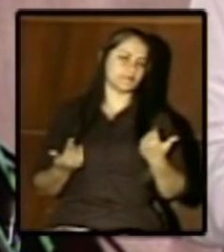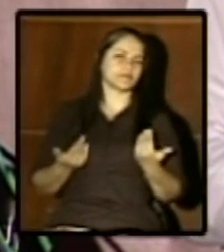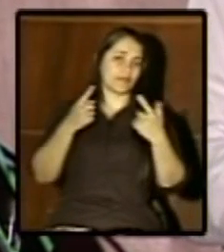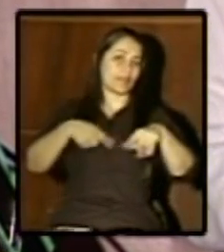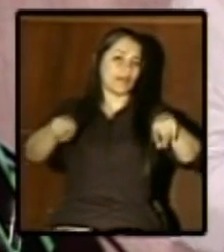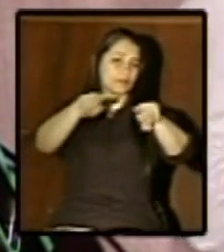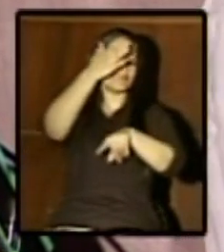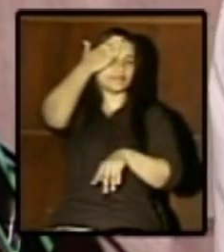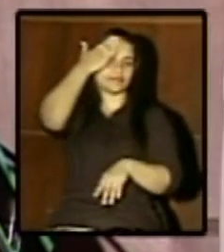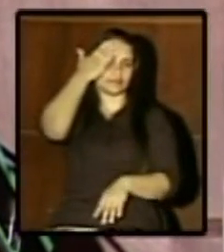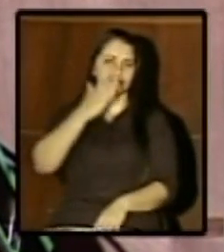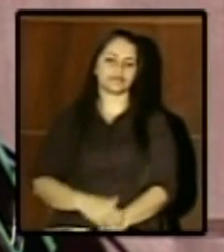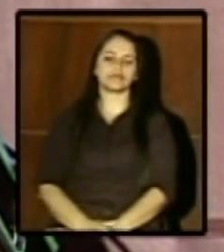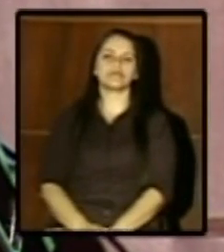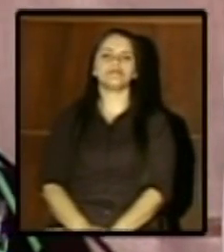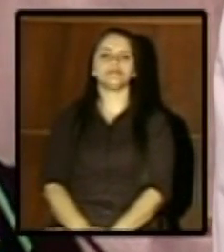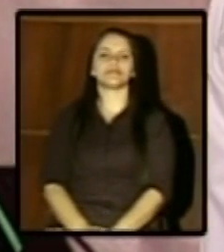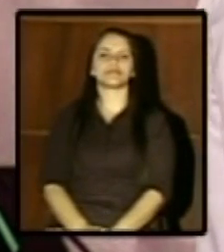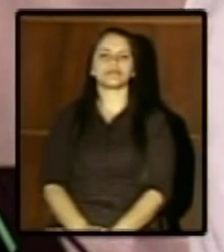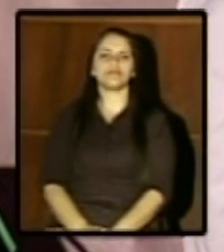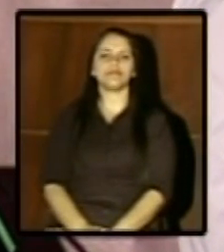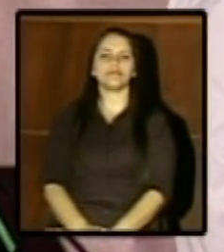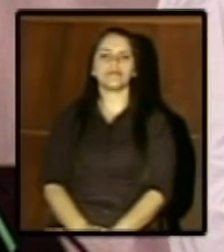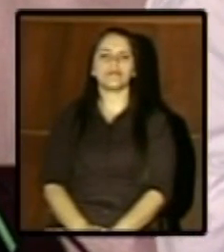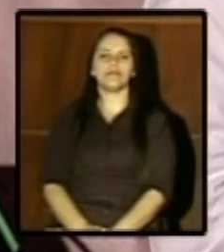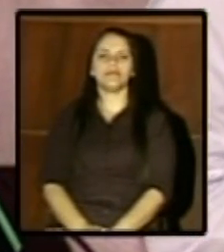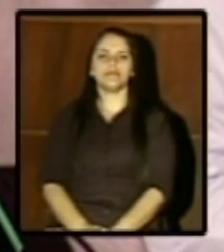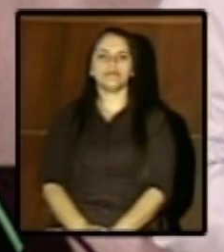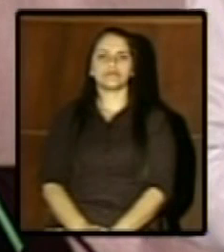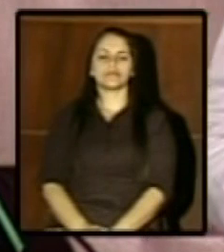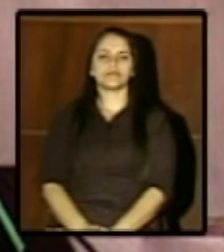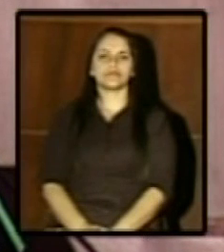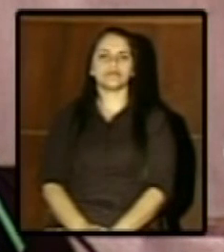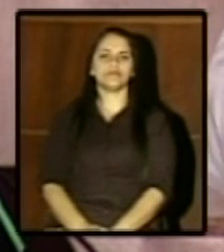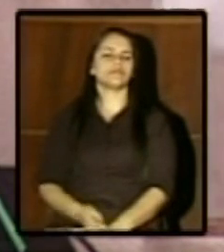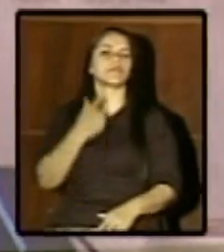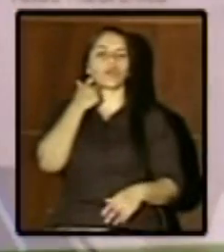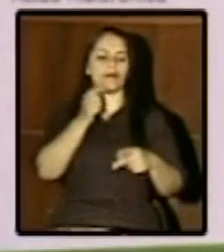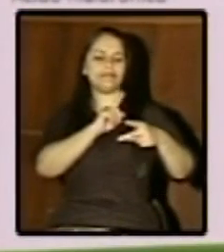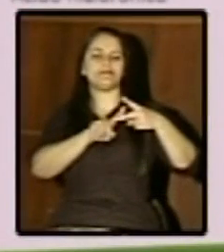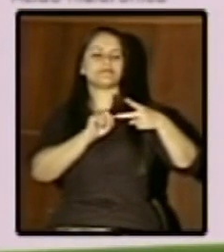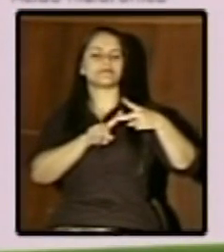perder el equilibrio. Entonces todo esto sirve, es un conjunto de cosas que hay que hacer. ¿Listo?